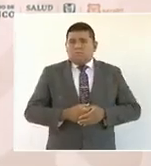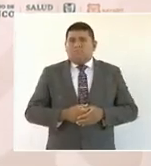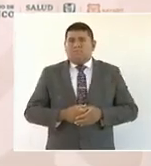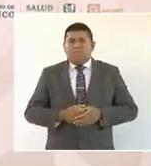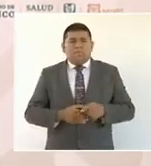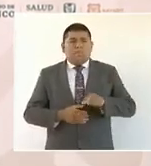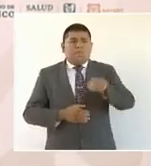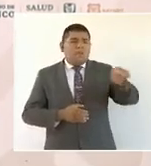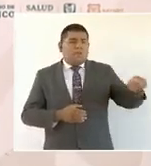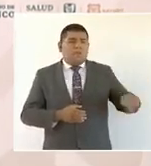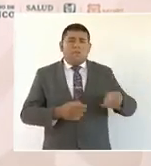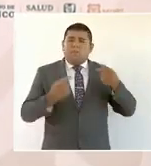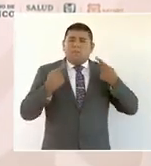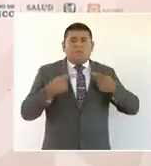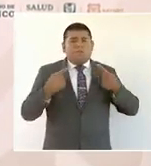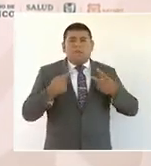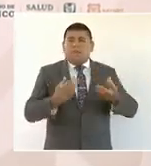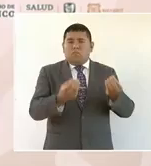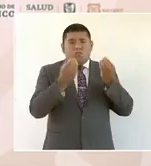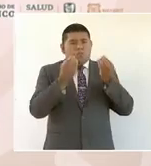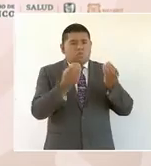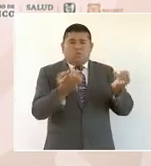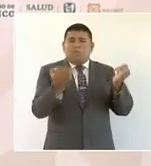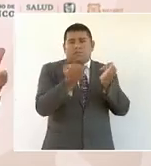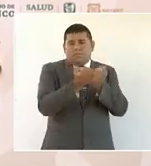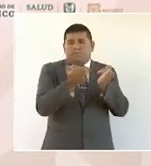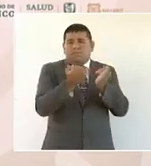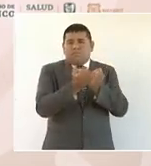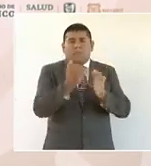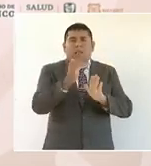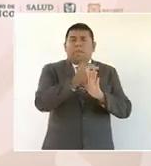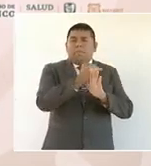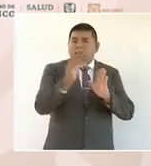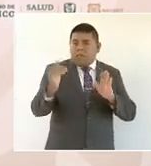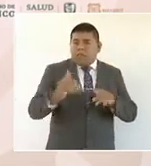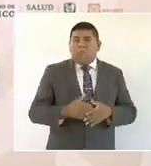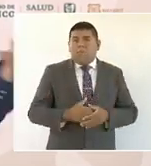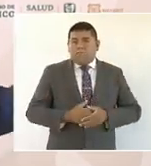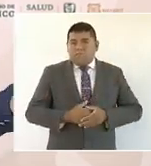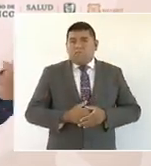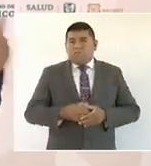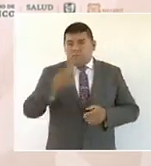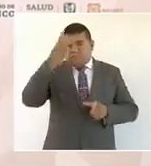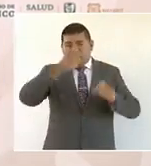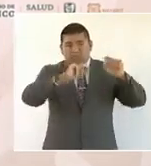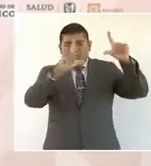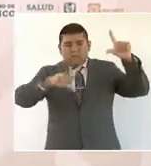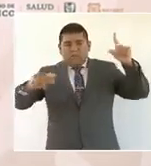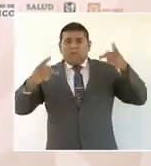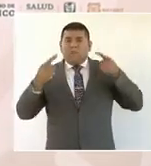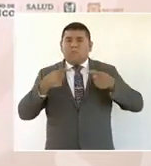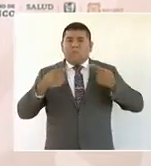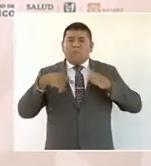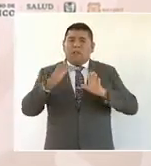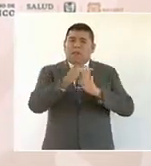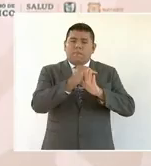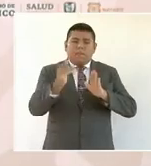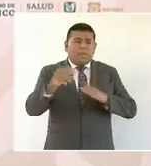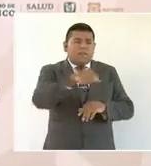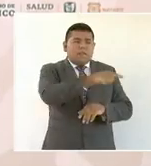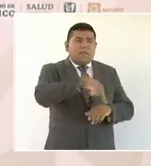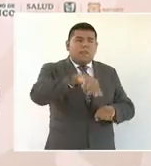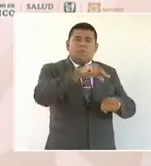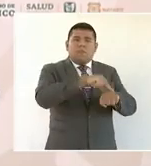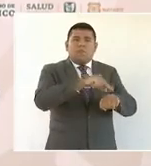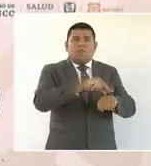están en esta situación? La mitad de nuestro pueblo no tiene